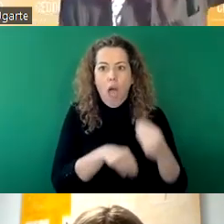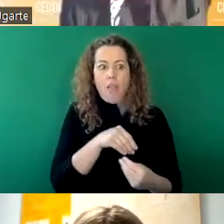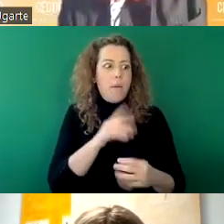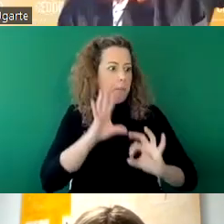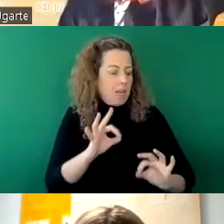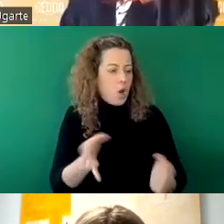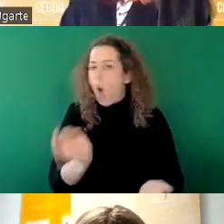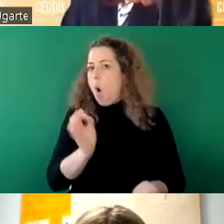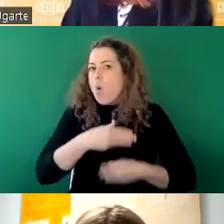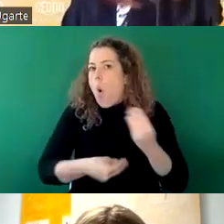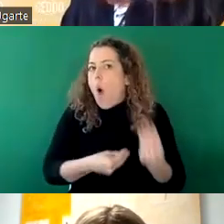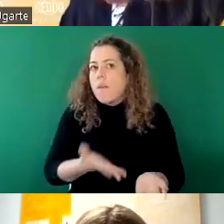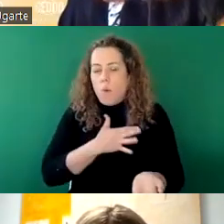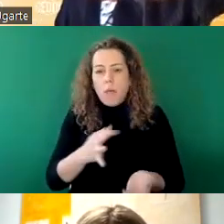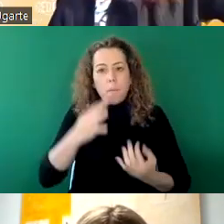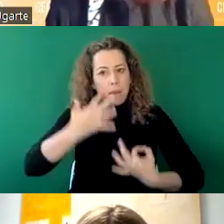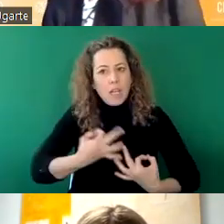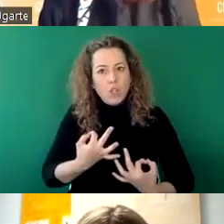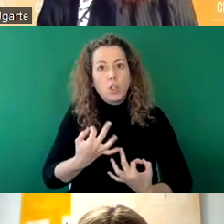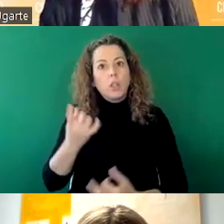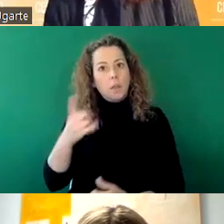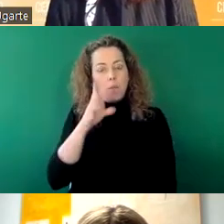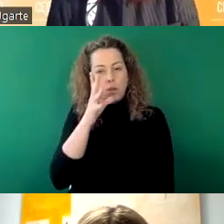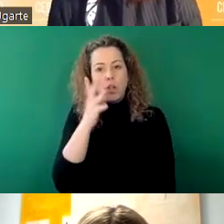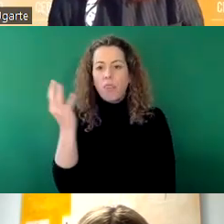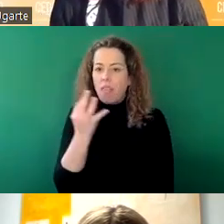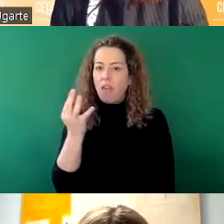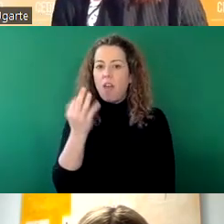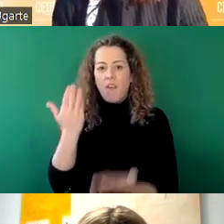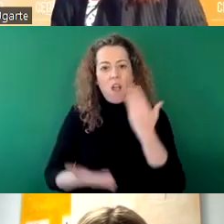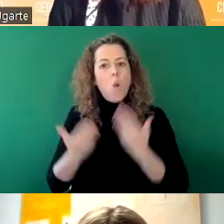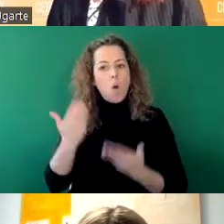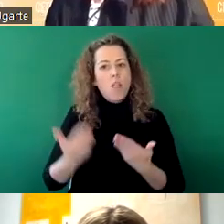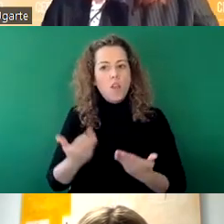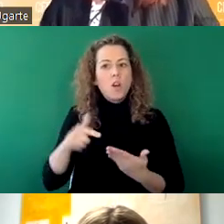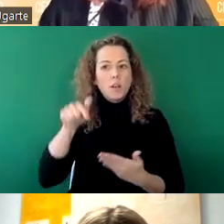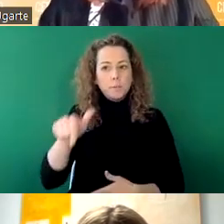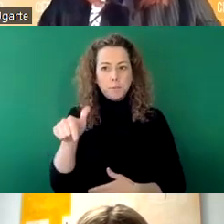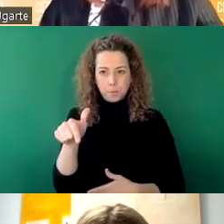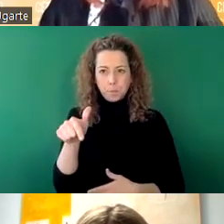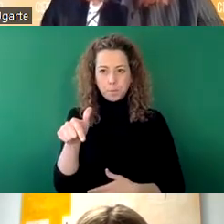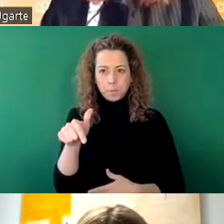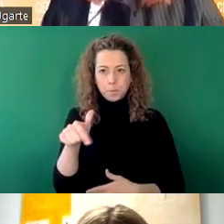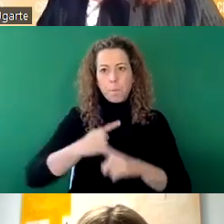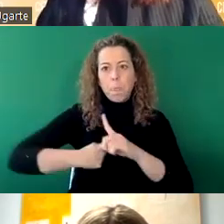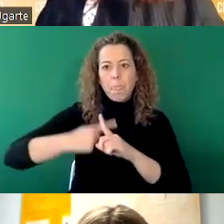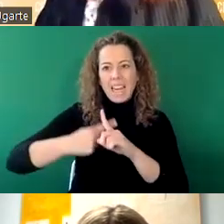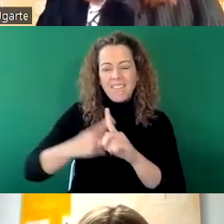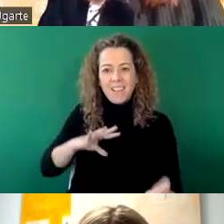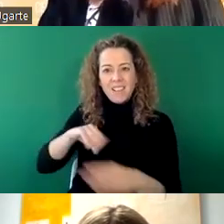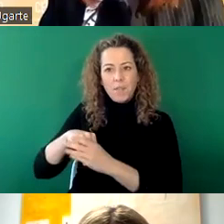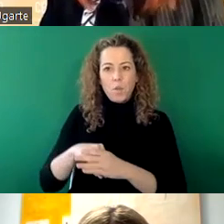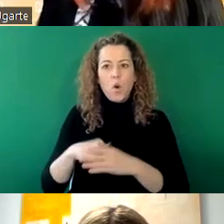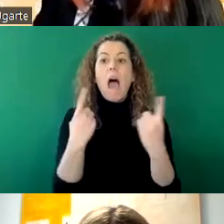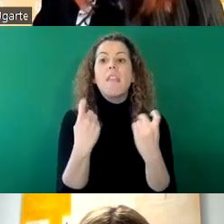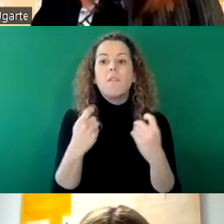o el no hacerlo es peligroso, y por lo tanto tendríamos que hacer una evaluación en cuanto a qué nivel de intervención va a necesitar